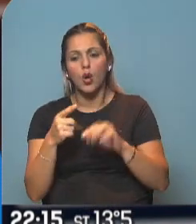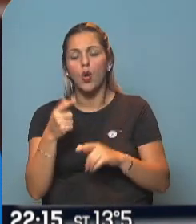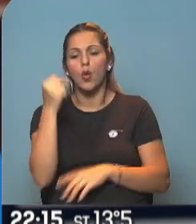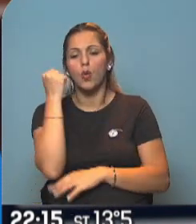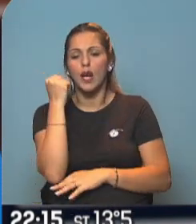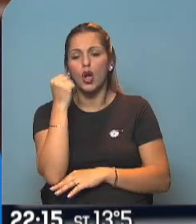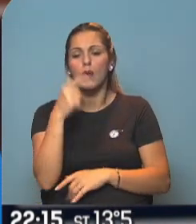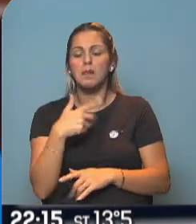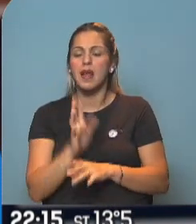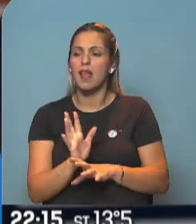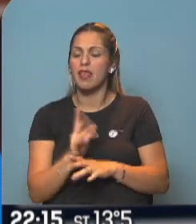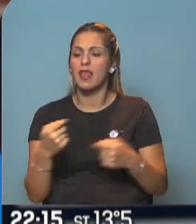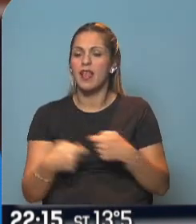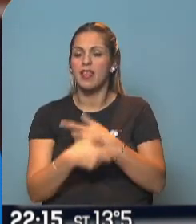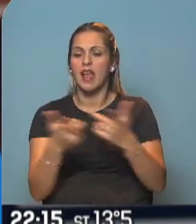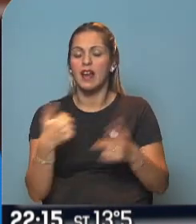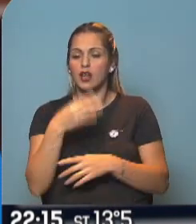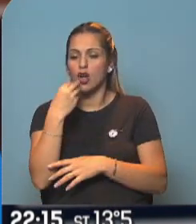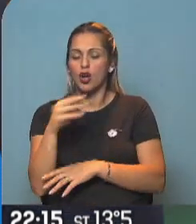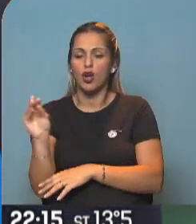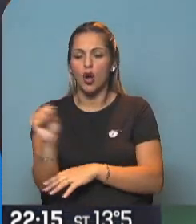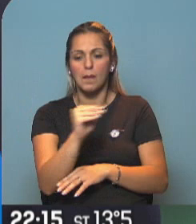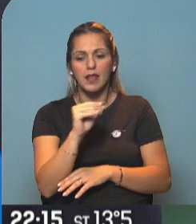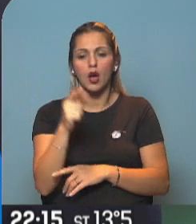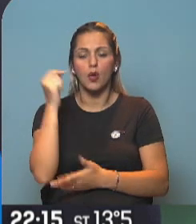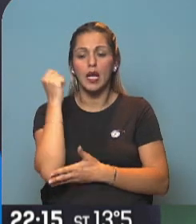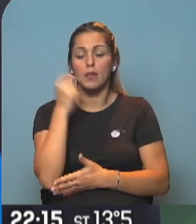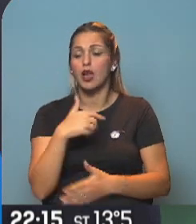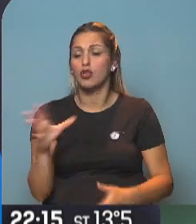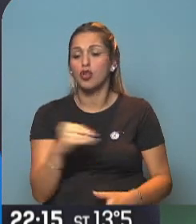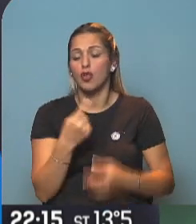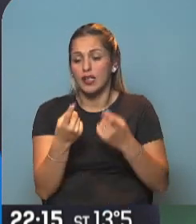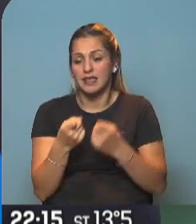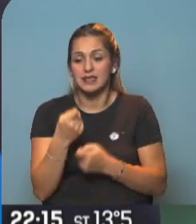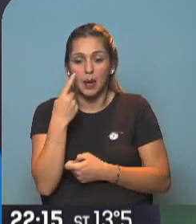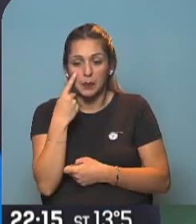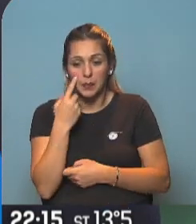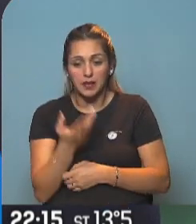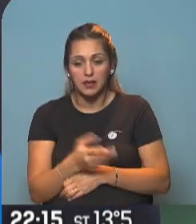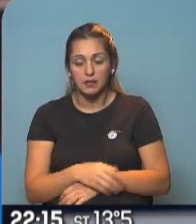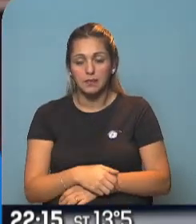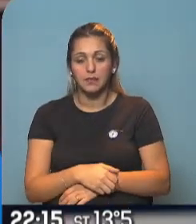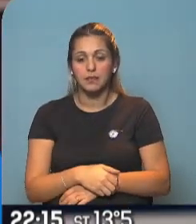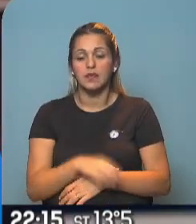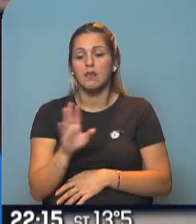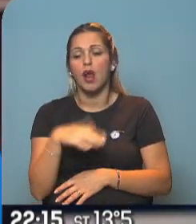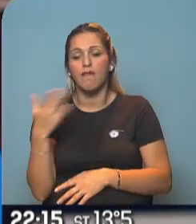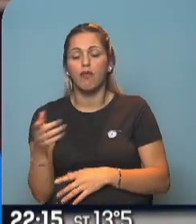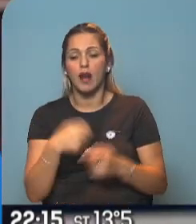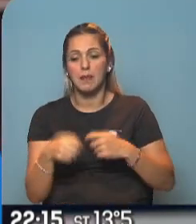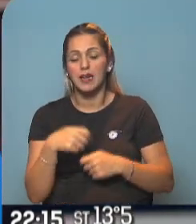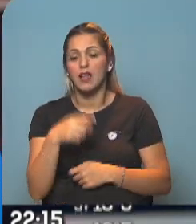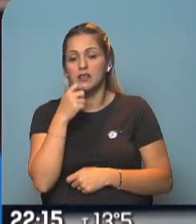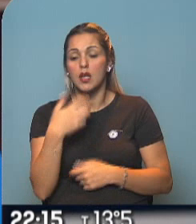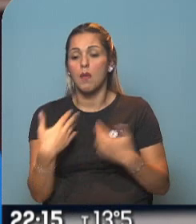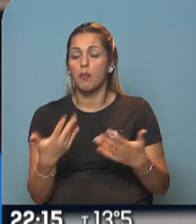de entrega de alimentos, en una economía donde todo el mundo necesita sobrevivir. Por fuera del mercado, el que puede entregar